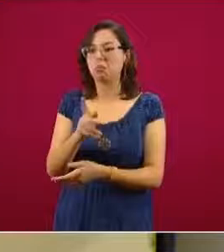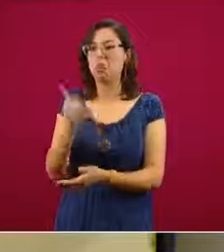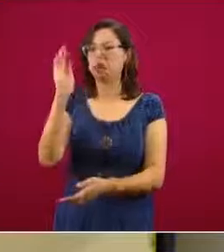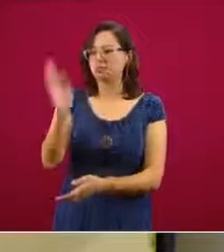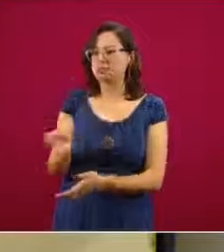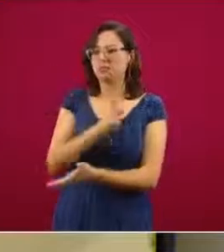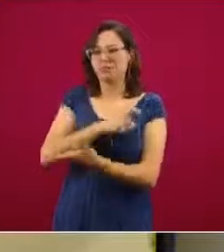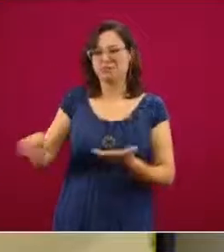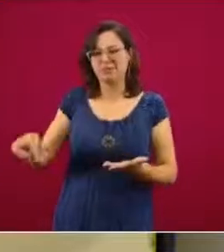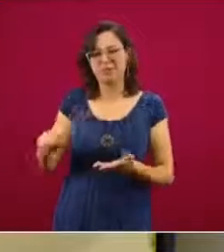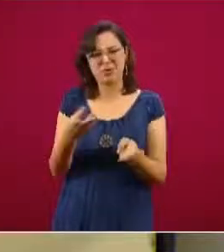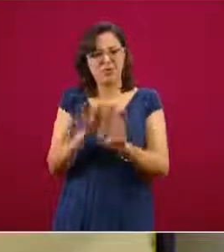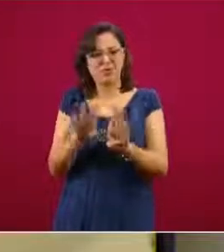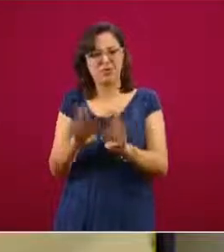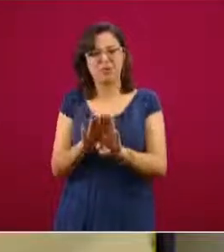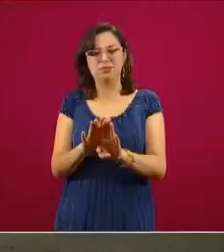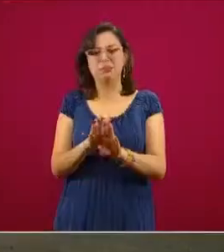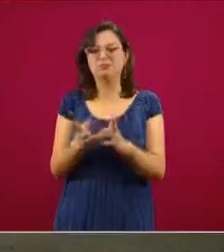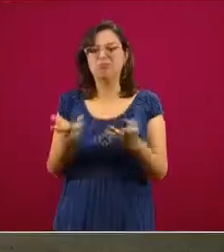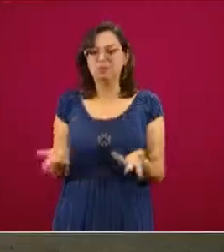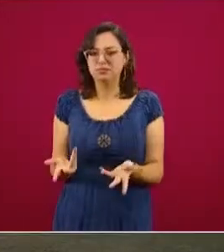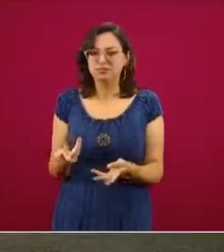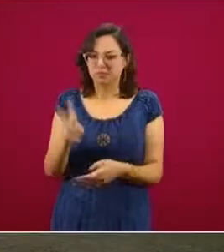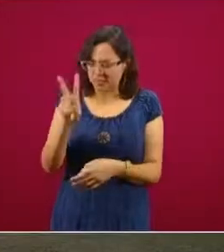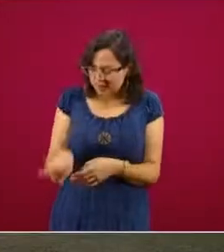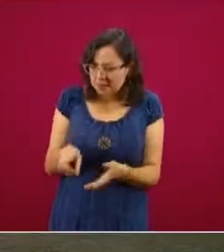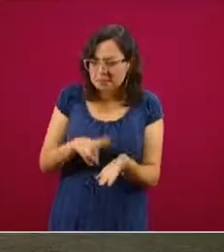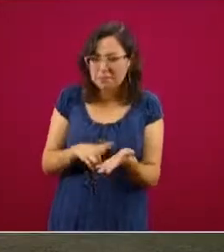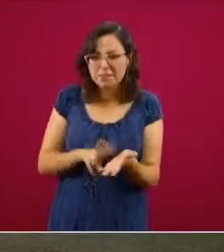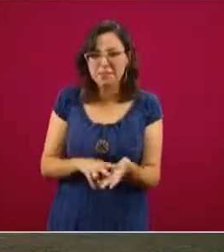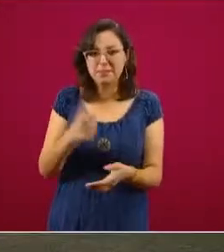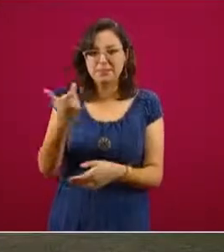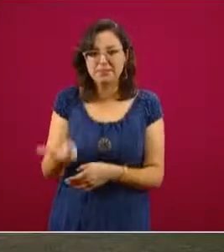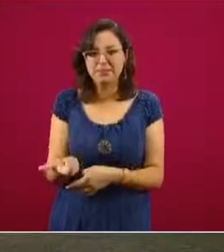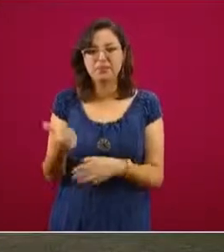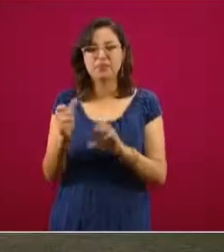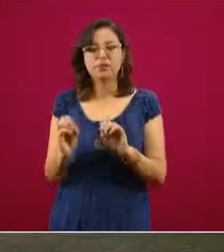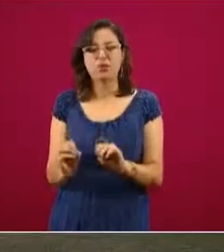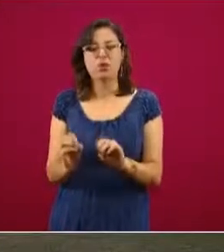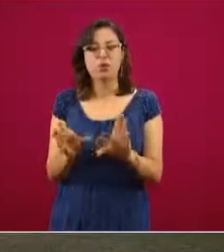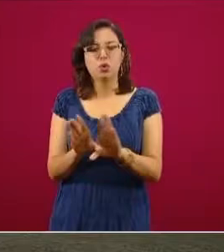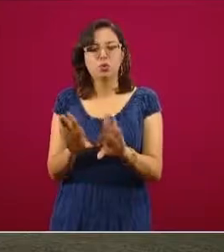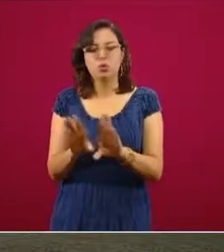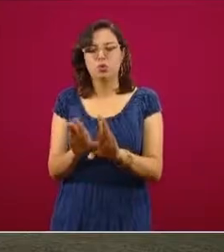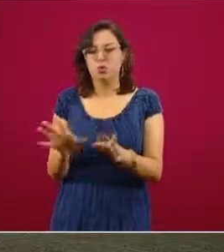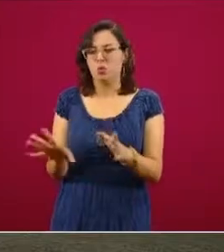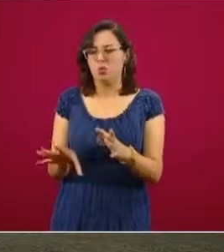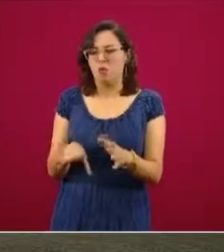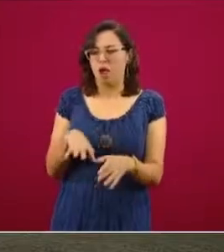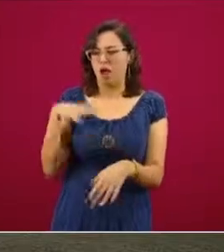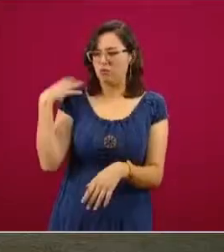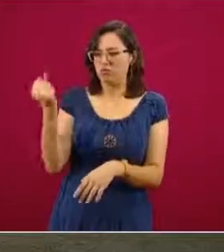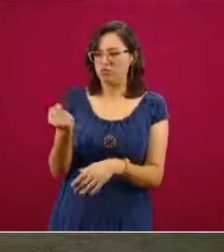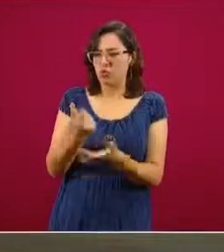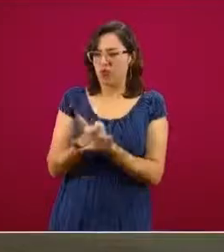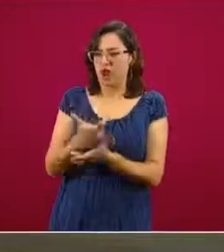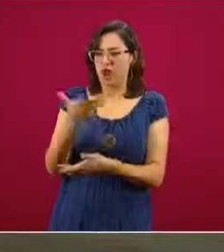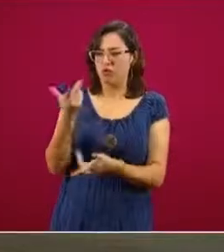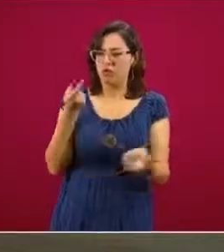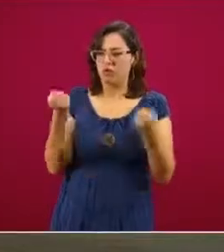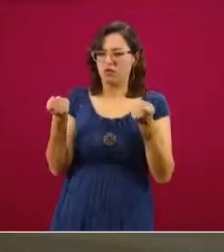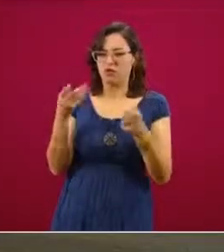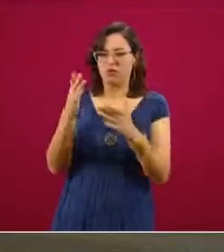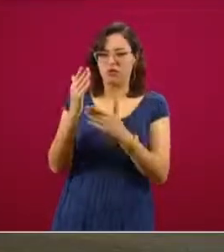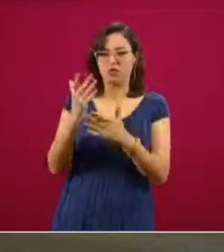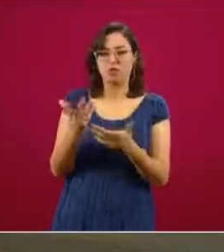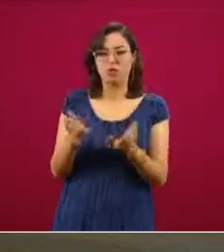que ese es el precio o cómo se regula que no se den estos precios exorbitantes? Gracias. Gracias. Nos